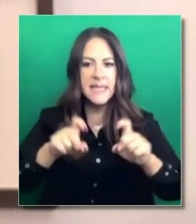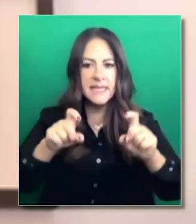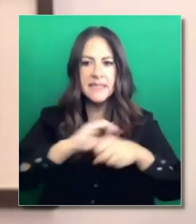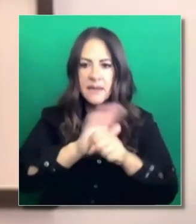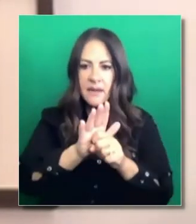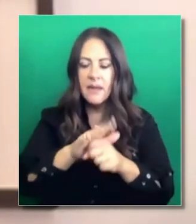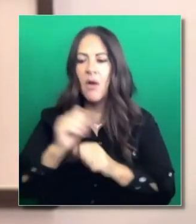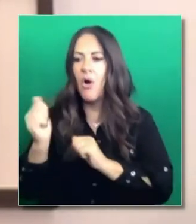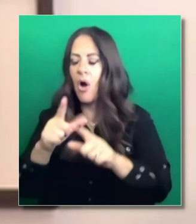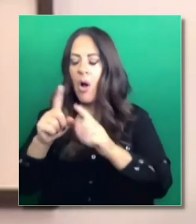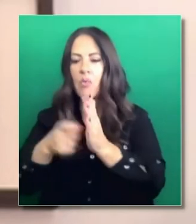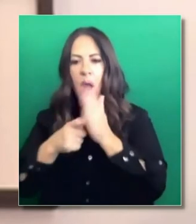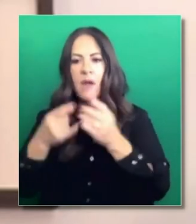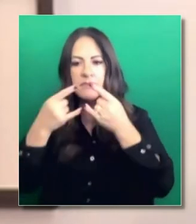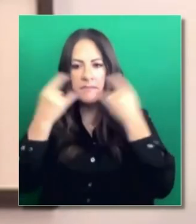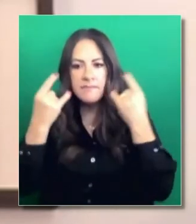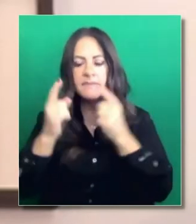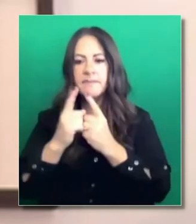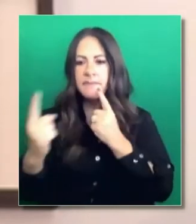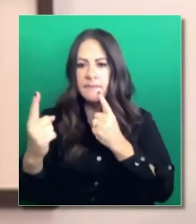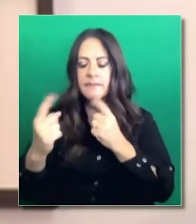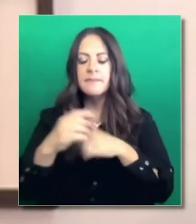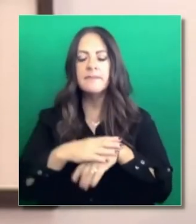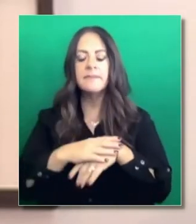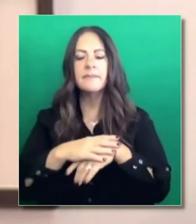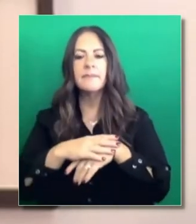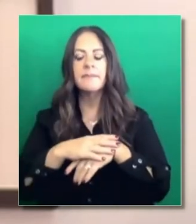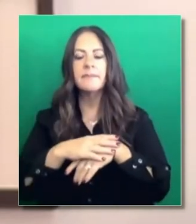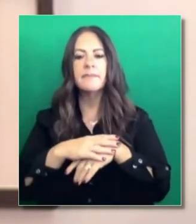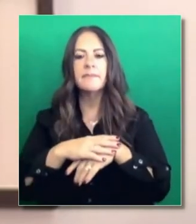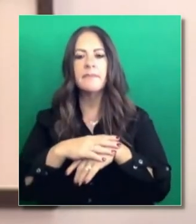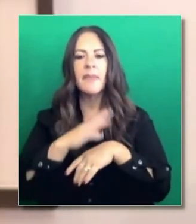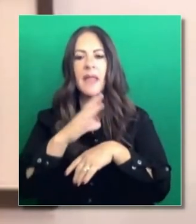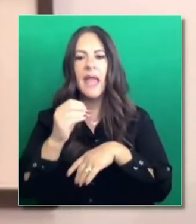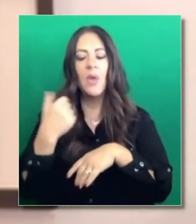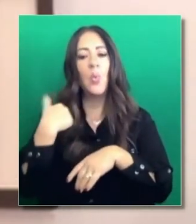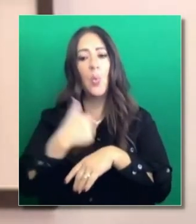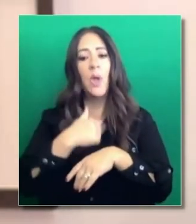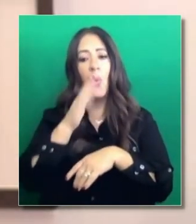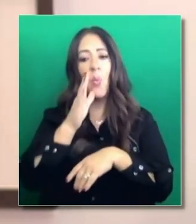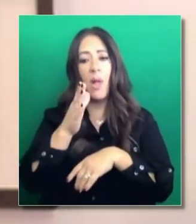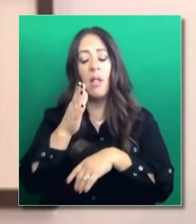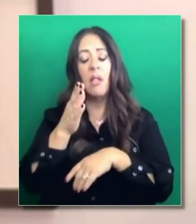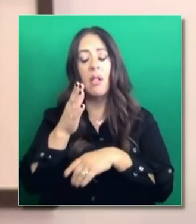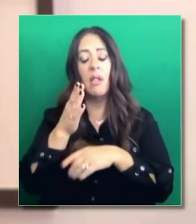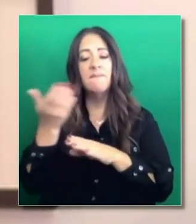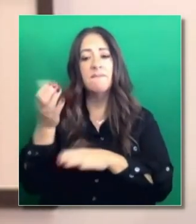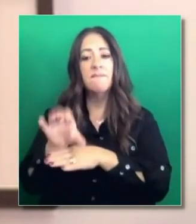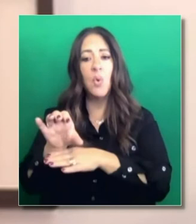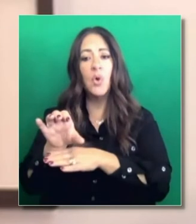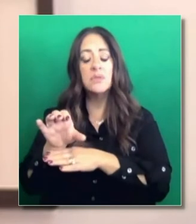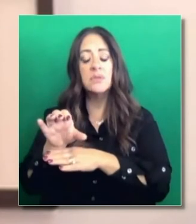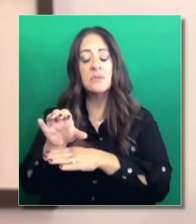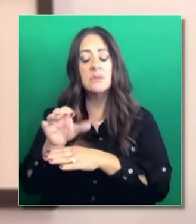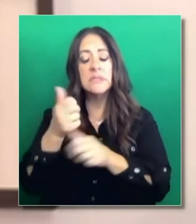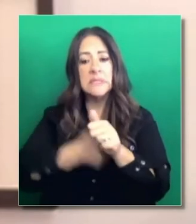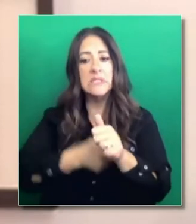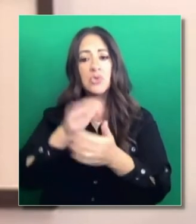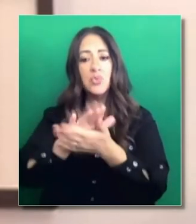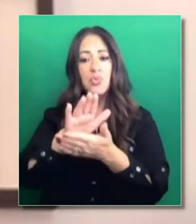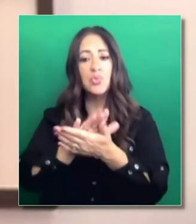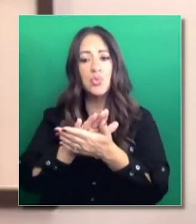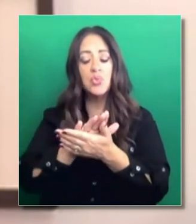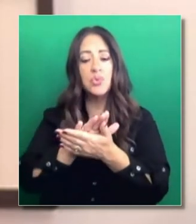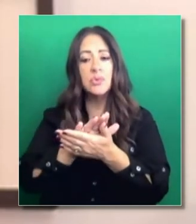que se está haciendo el rastreo adecuado, están usando su protección personal, guardando distancia física. Todo esto